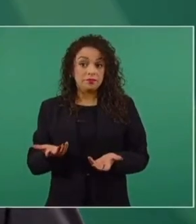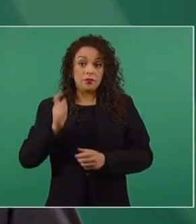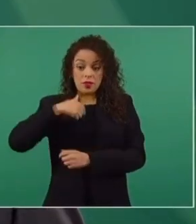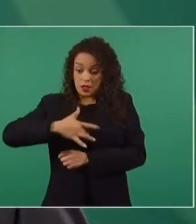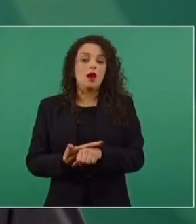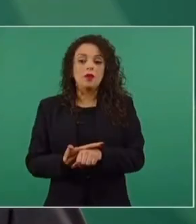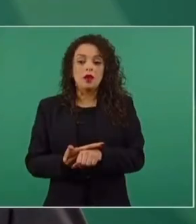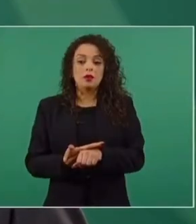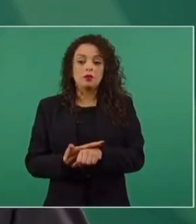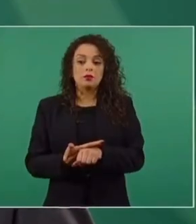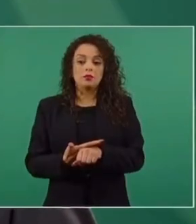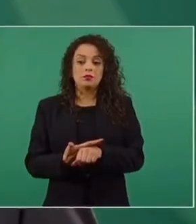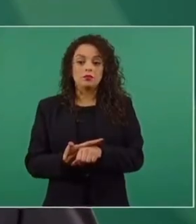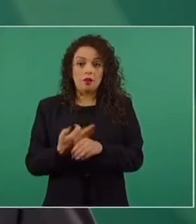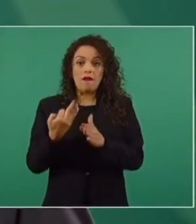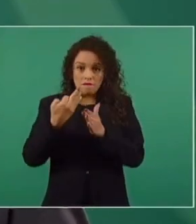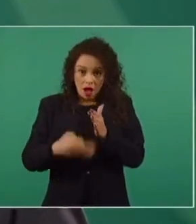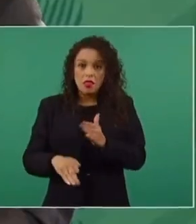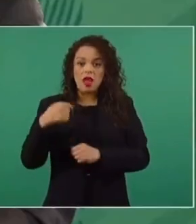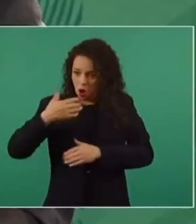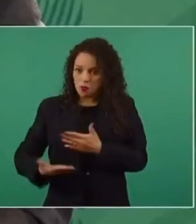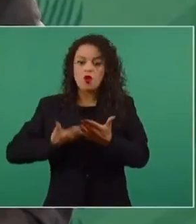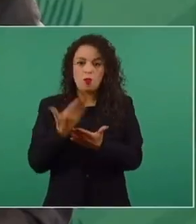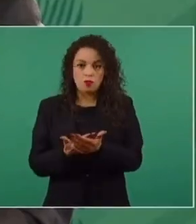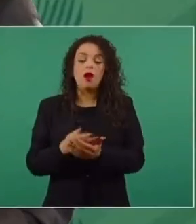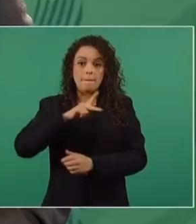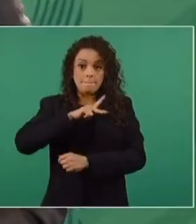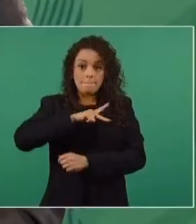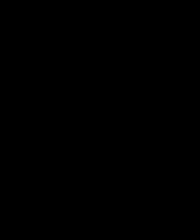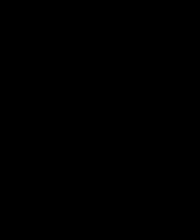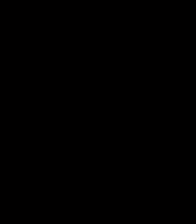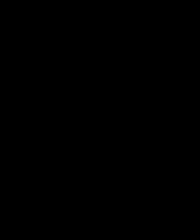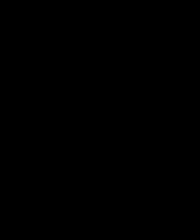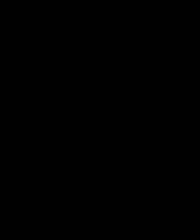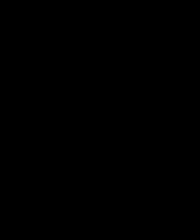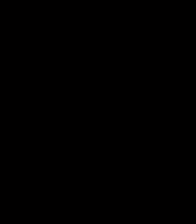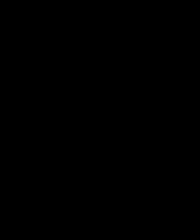responsabilidad de no haber propuesto las cosas que considero convienen al país.